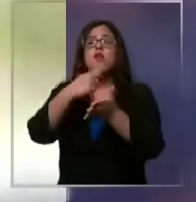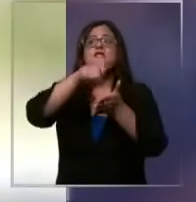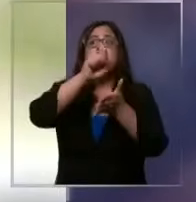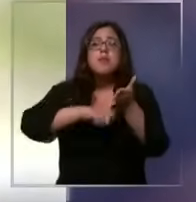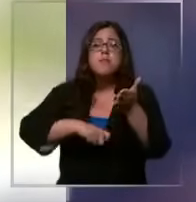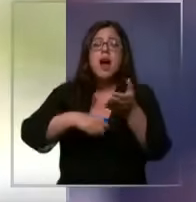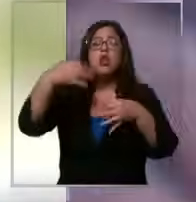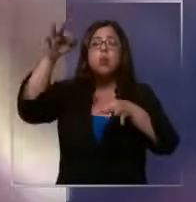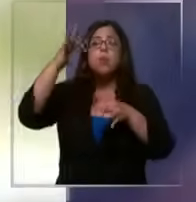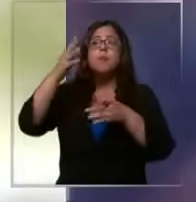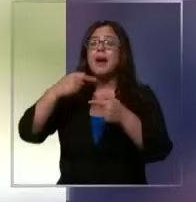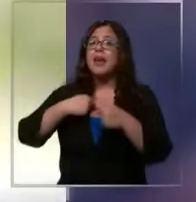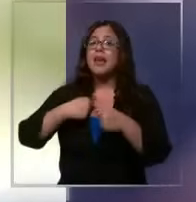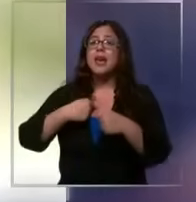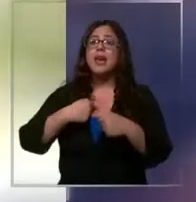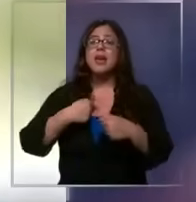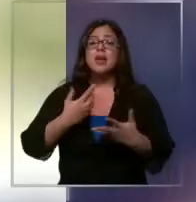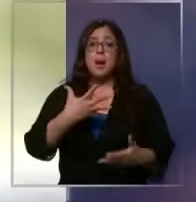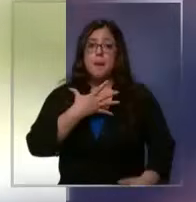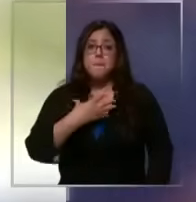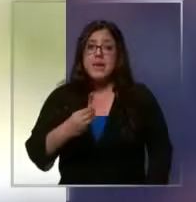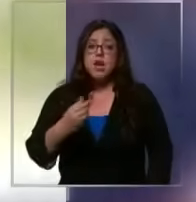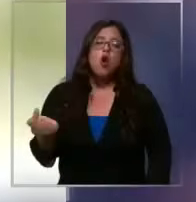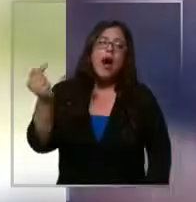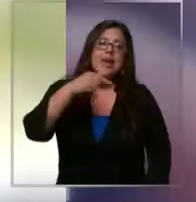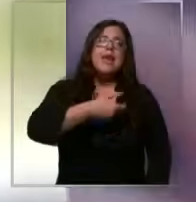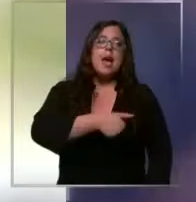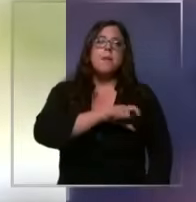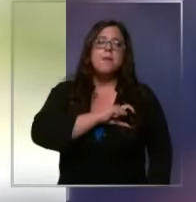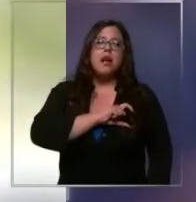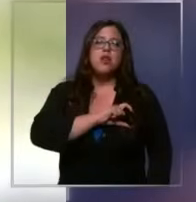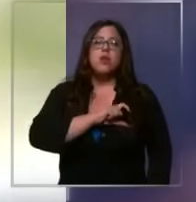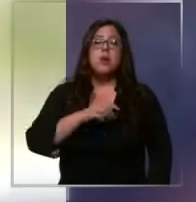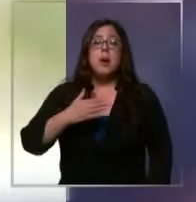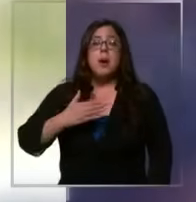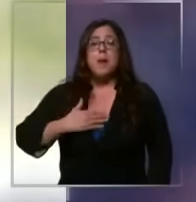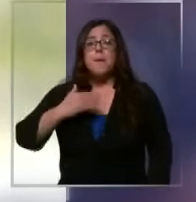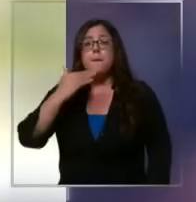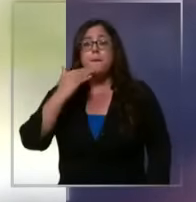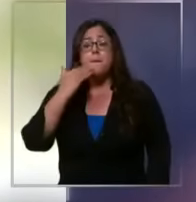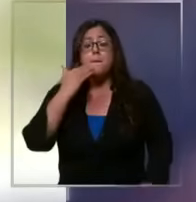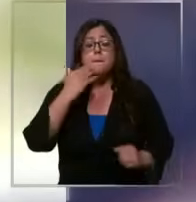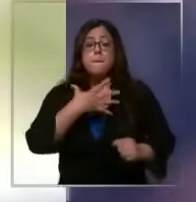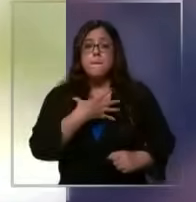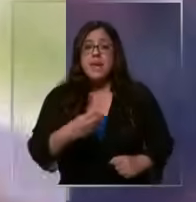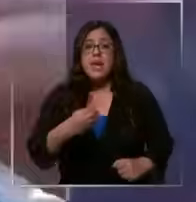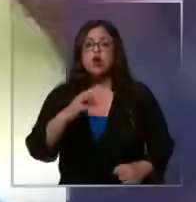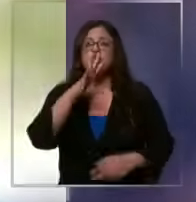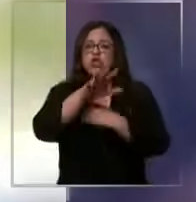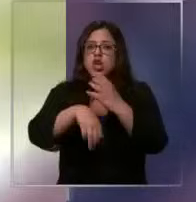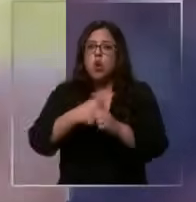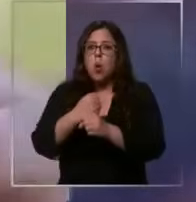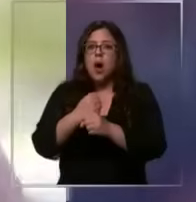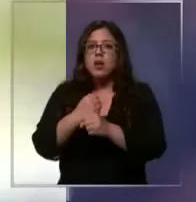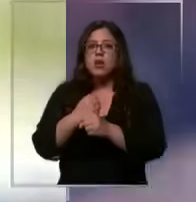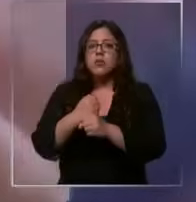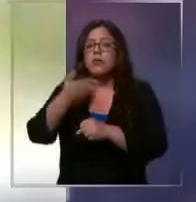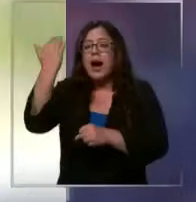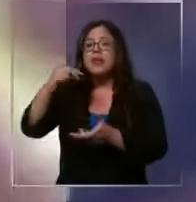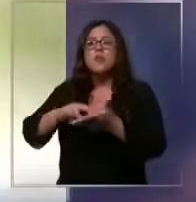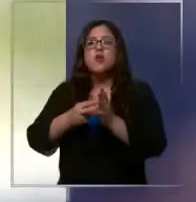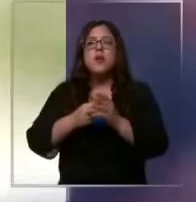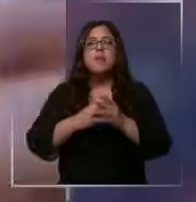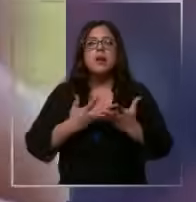yo traerme a Luciano a España, ¿vale? Es decir, Luciano es un niño ahora de 5 años que tenía problemas respiratorios, el clima acá no